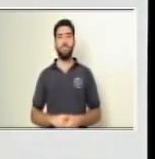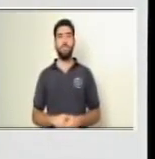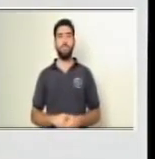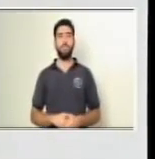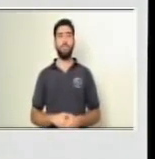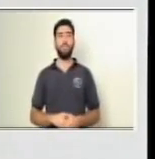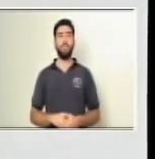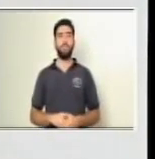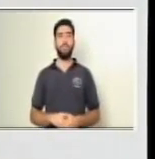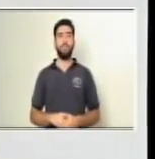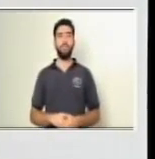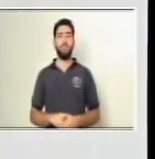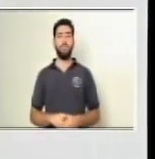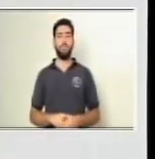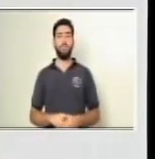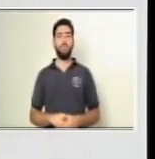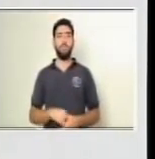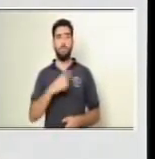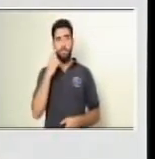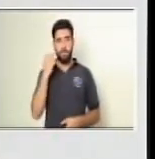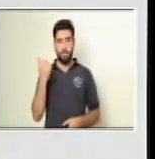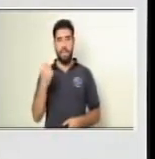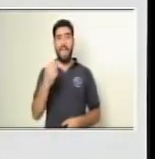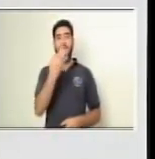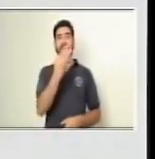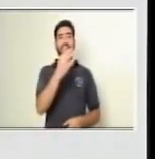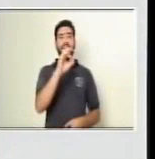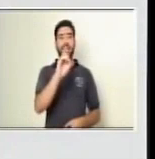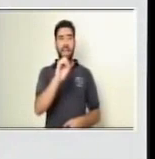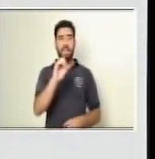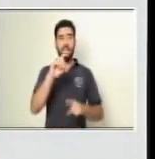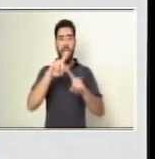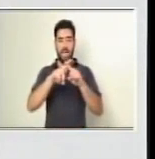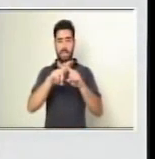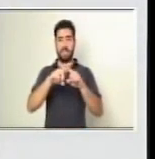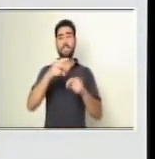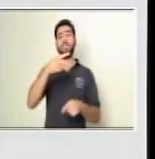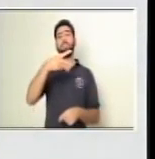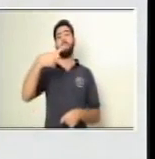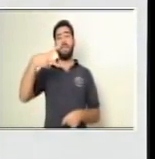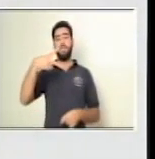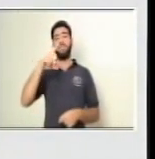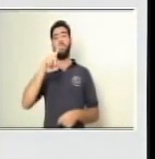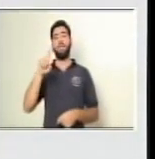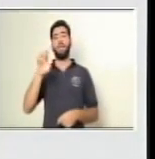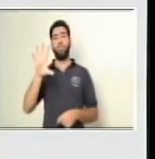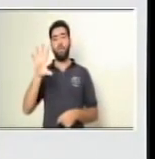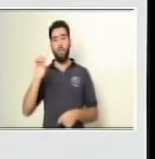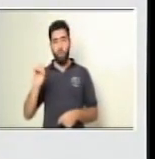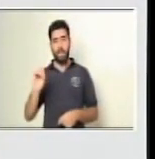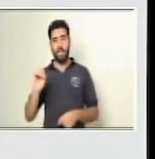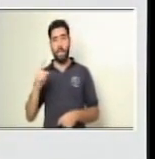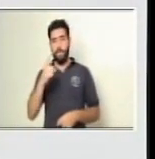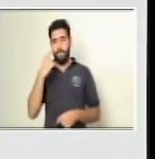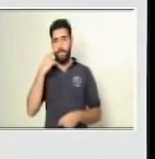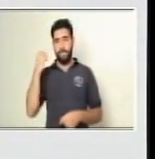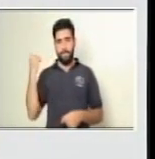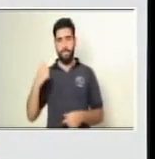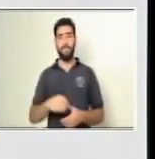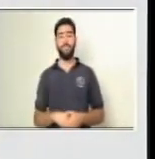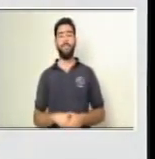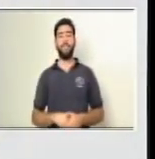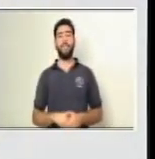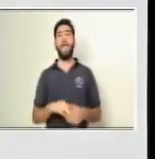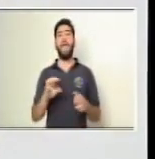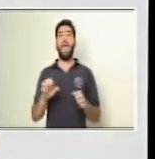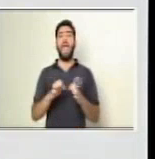va a ser mayor a los 150 quetzales que él dispone.